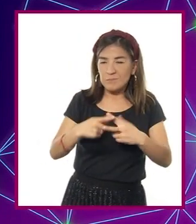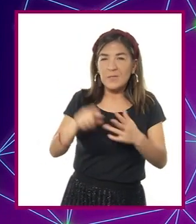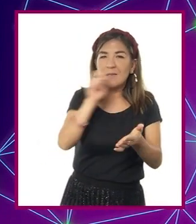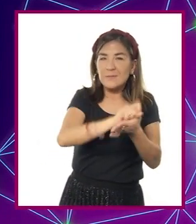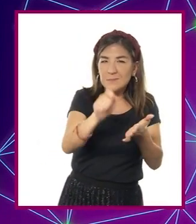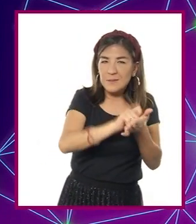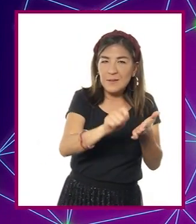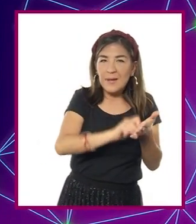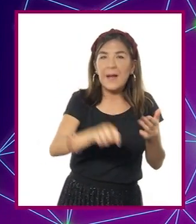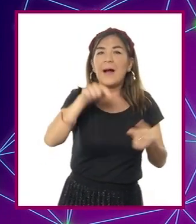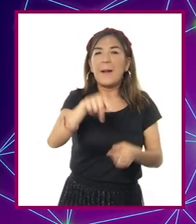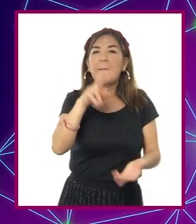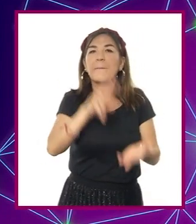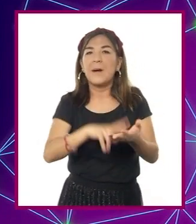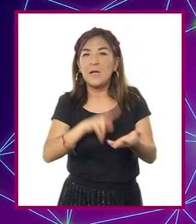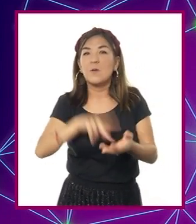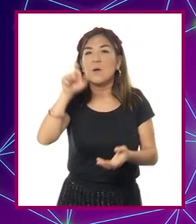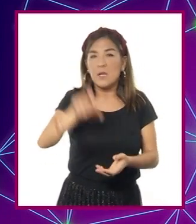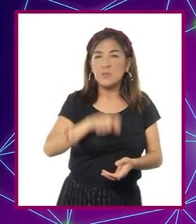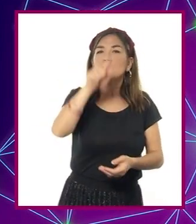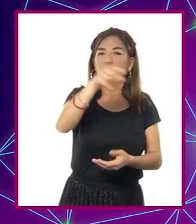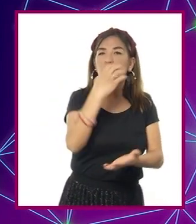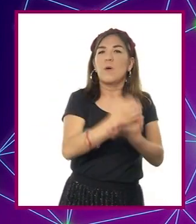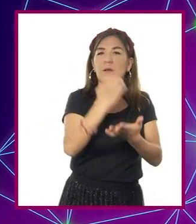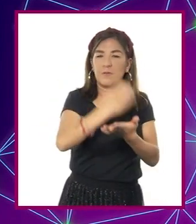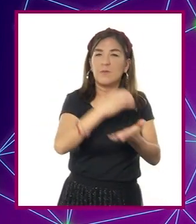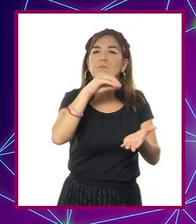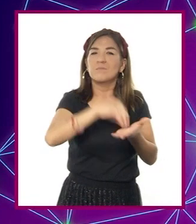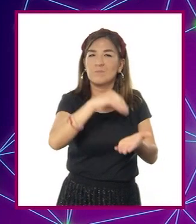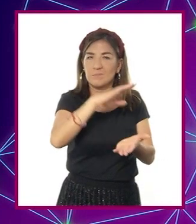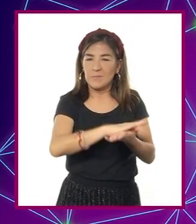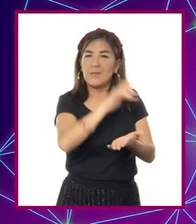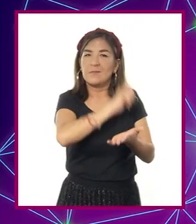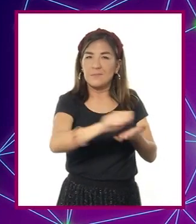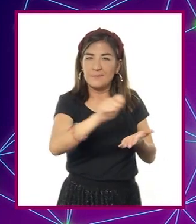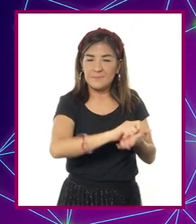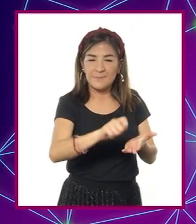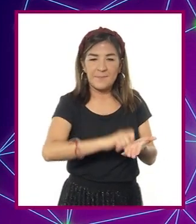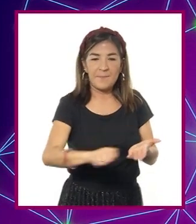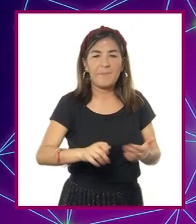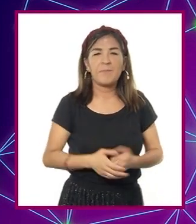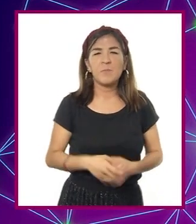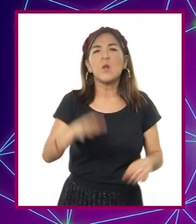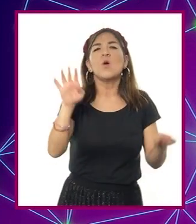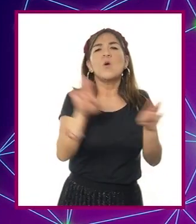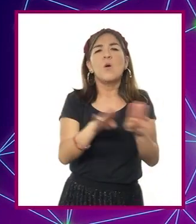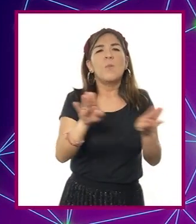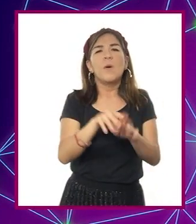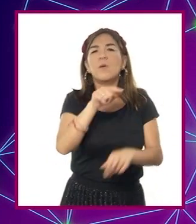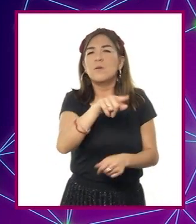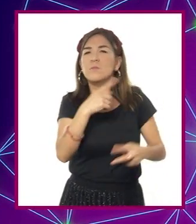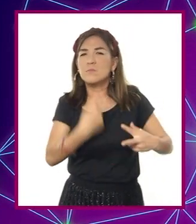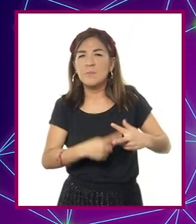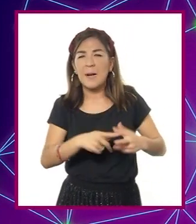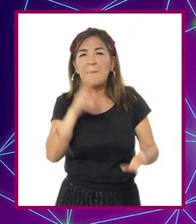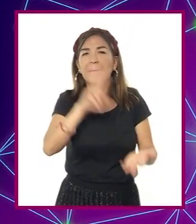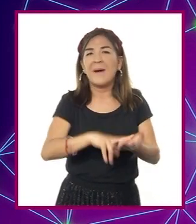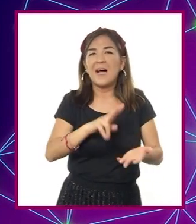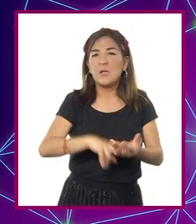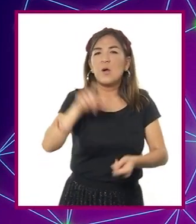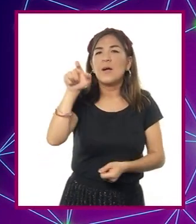y regístrenla en su cuaderno. Ahora, ¿cómo calculamos el valor de X en esta